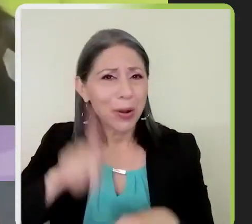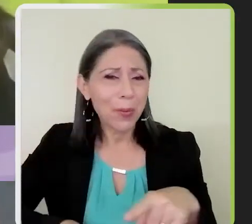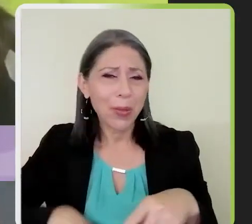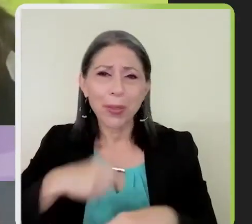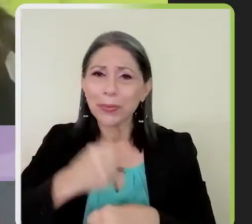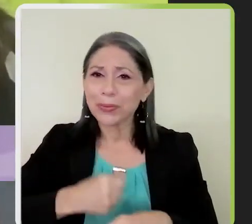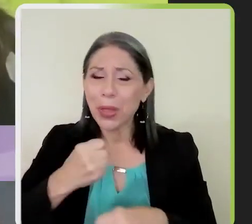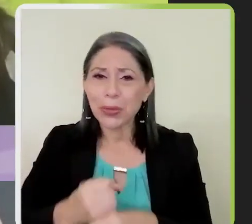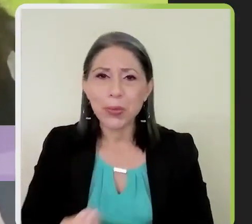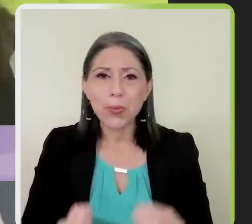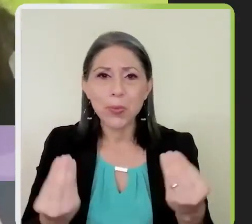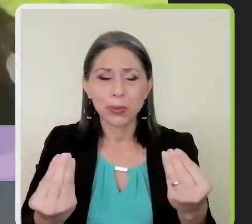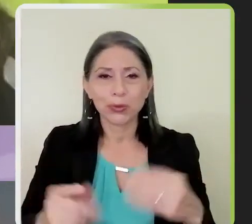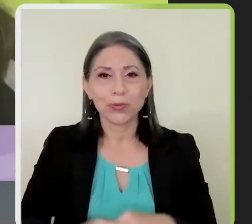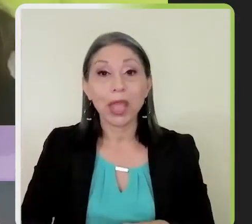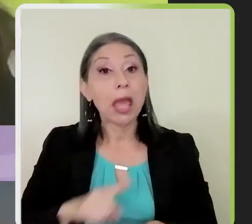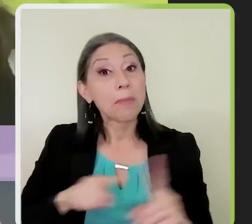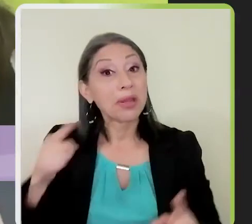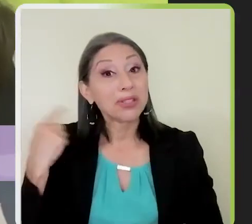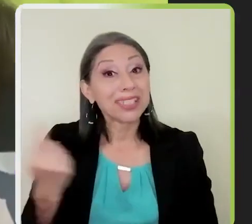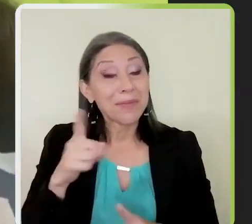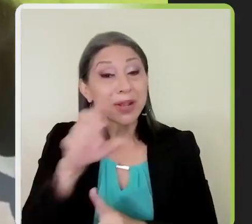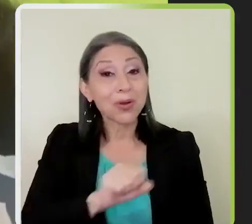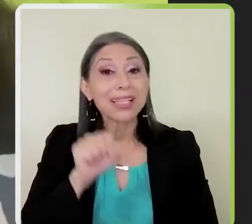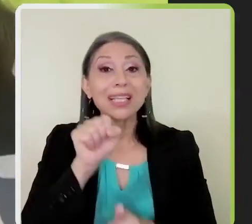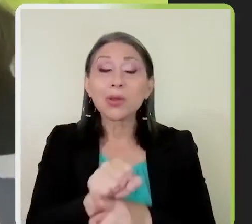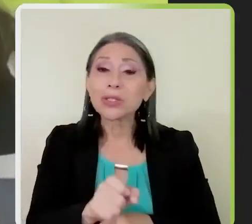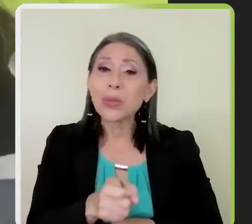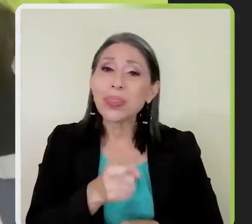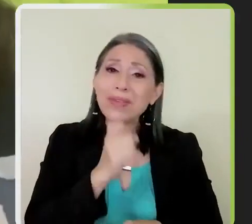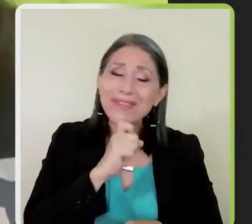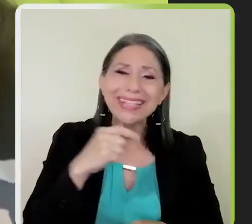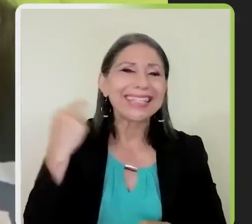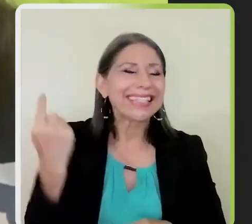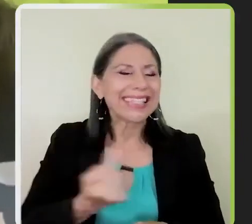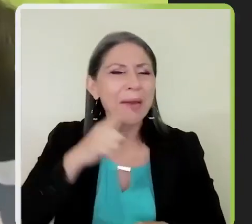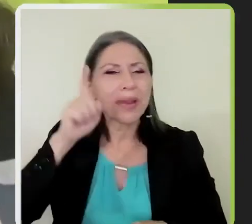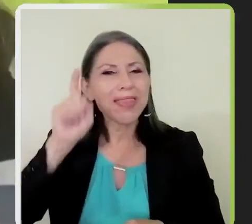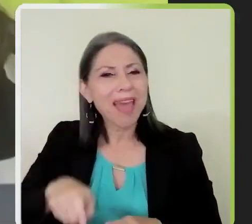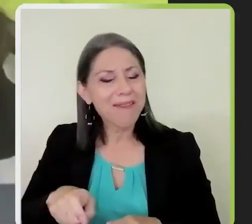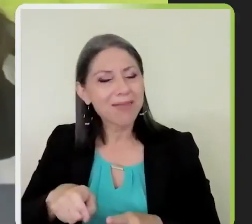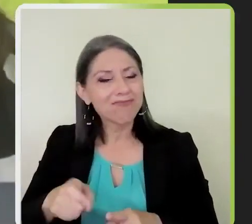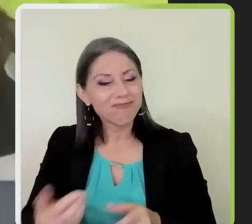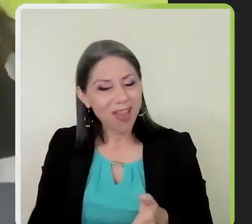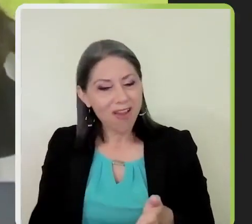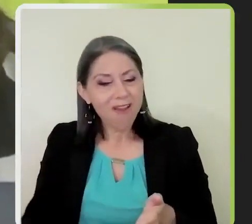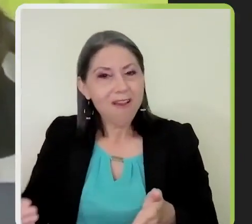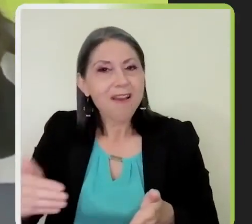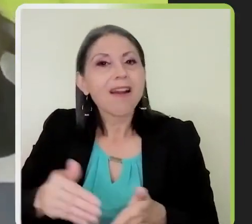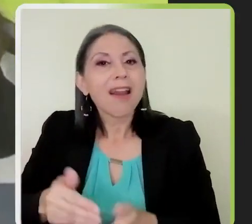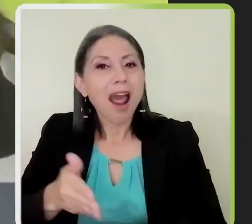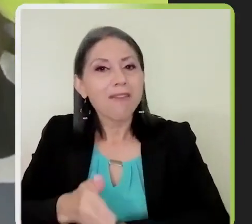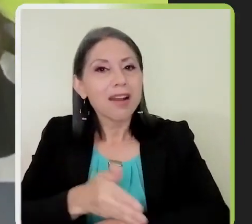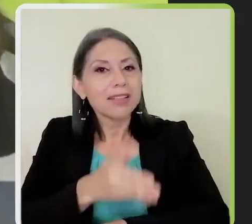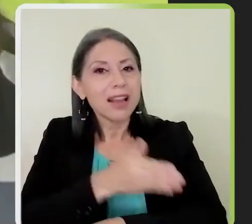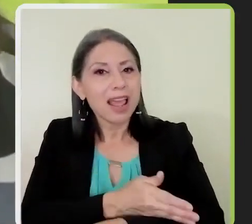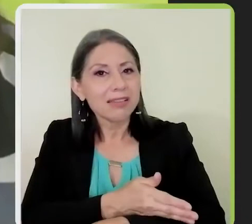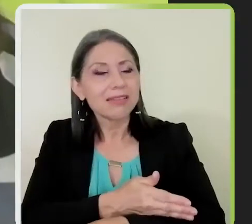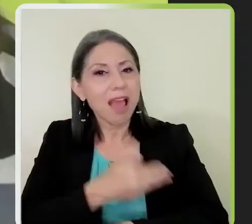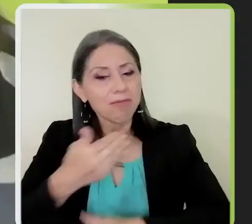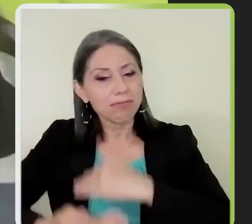de todo una situación crítica, siempre hay que crear resiliencia y hay que aprender y